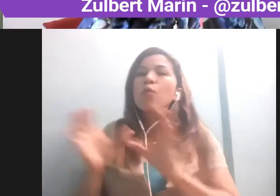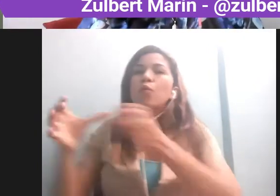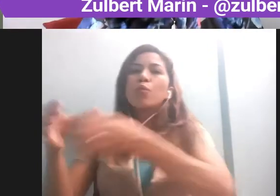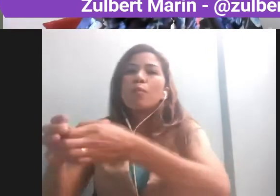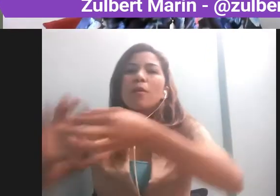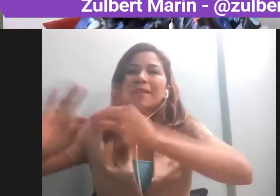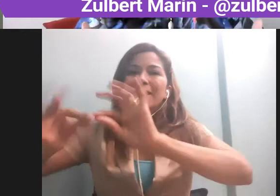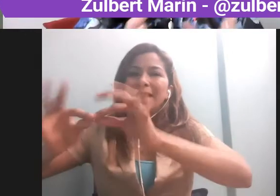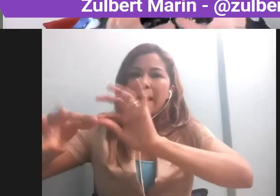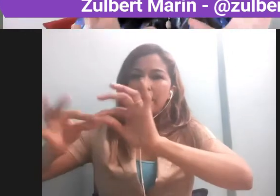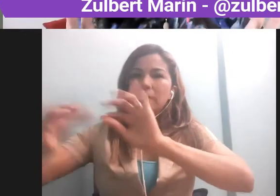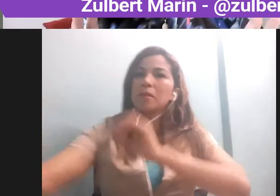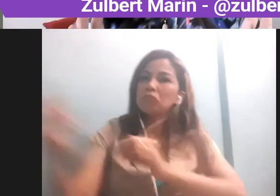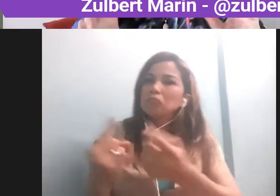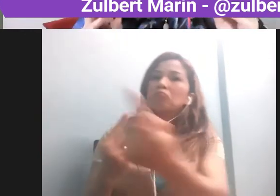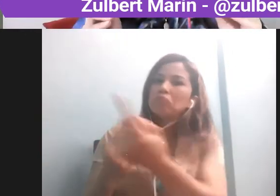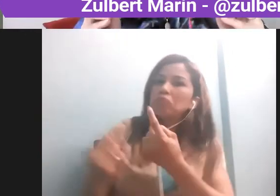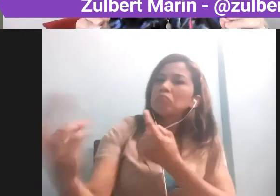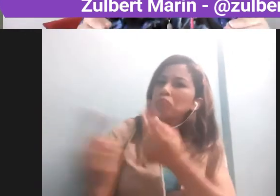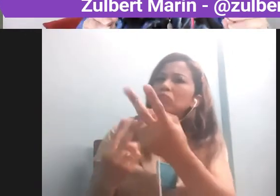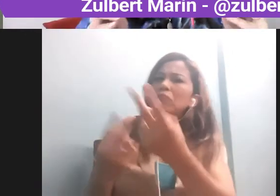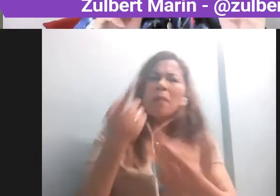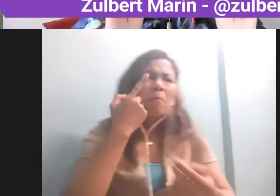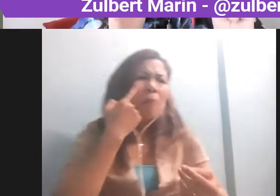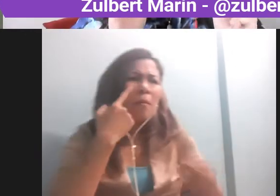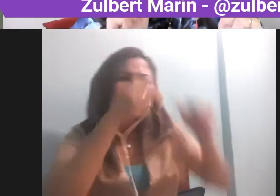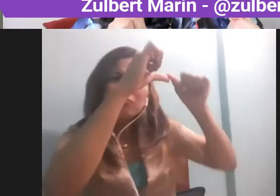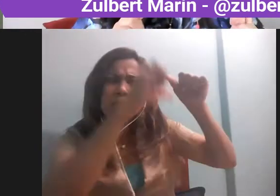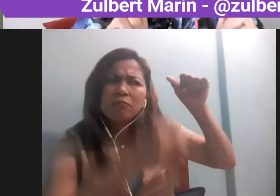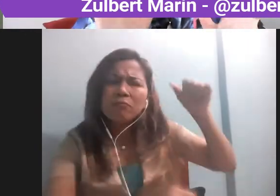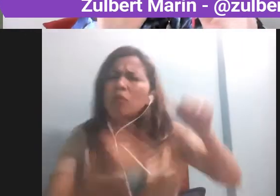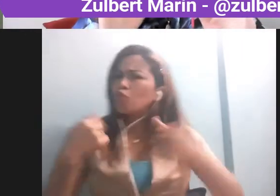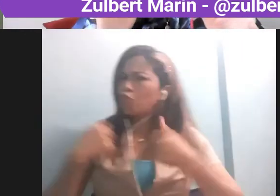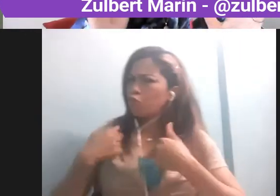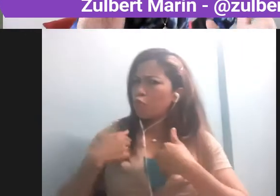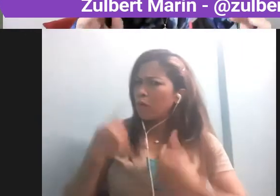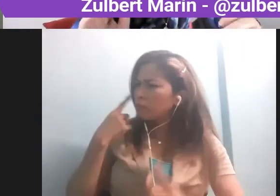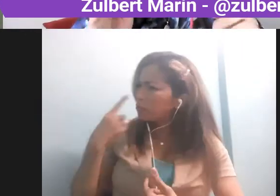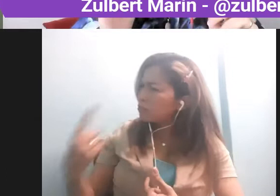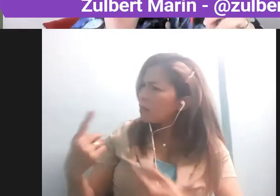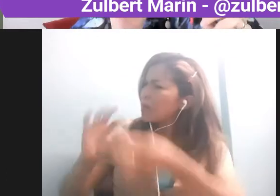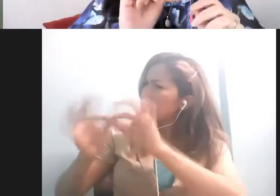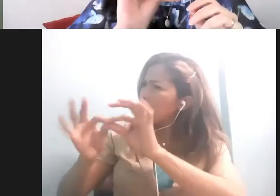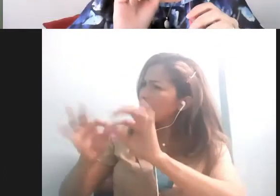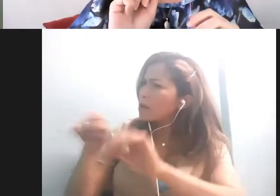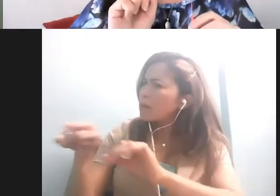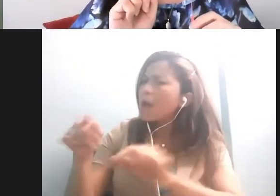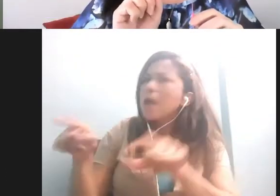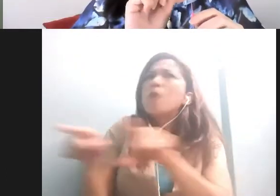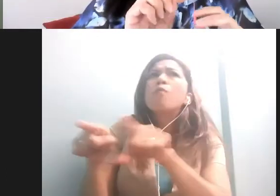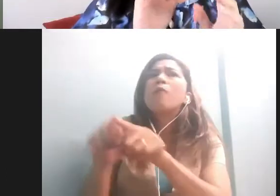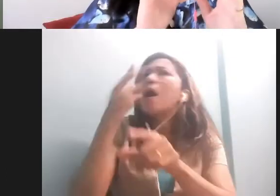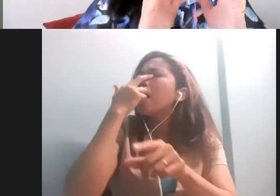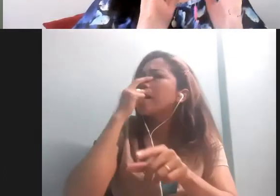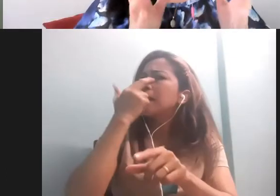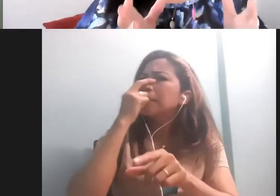al canal para observarnos y me llamó la atención los observadores que son, los detallistas, porque